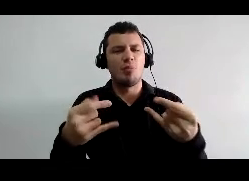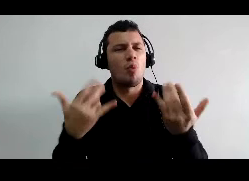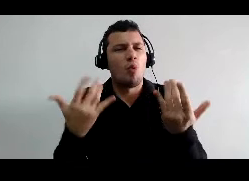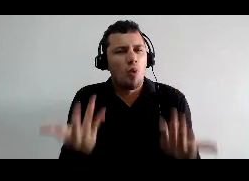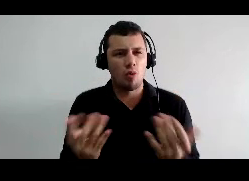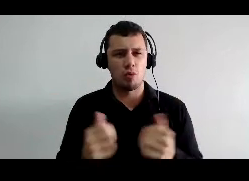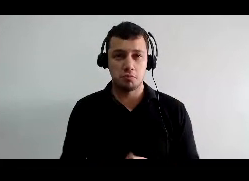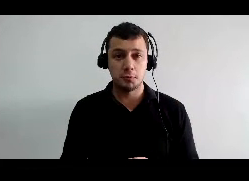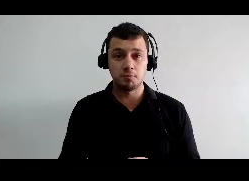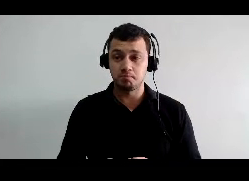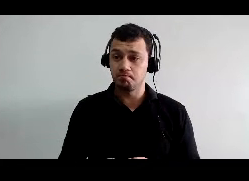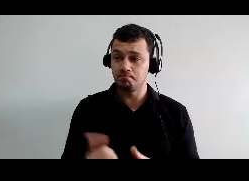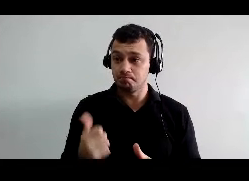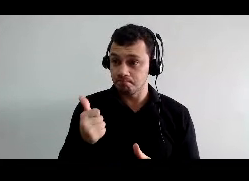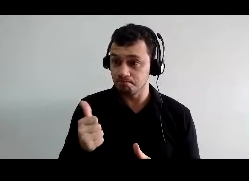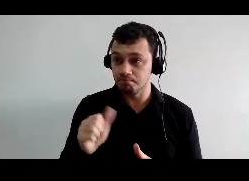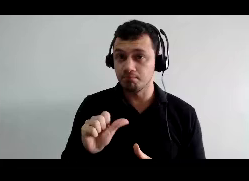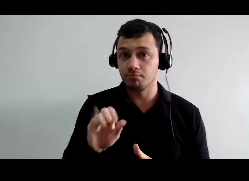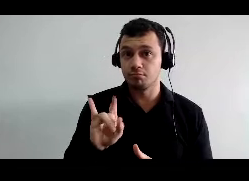Aura.